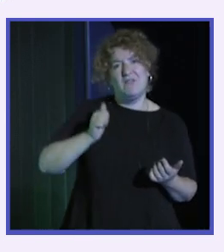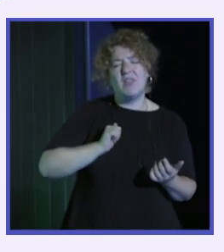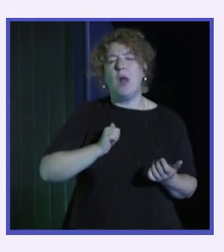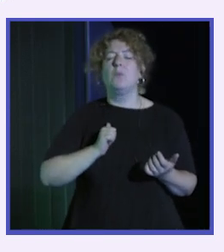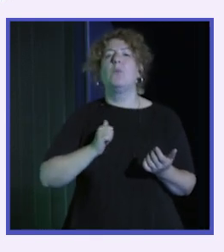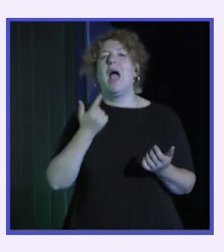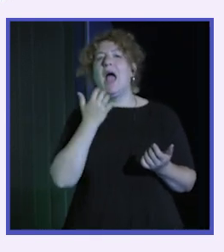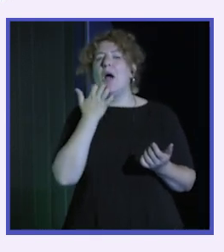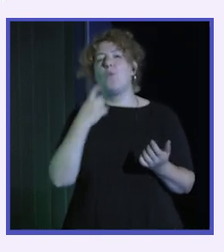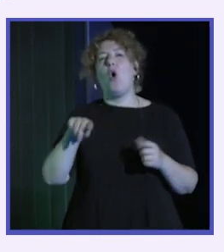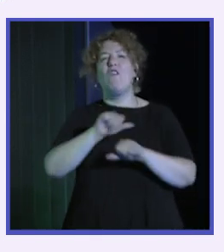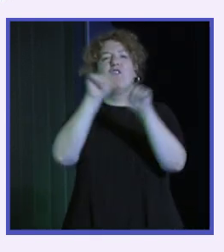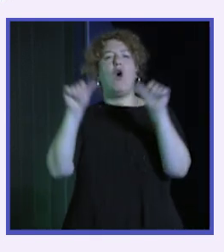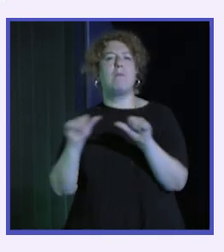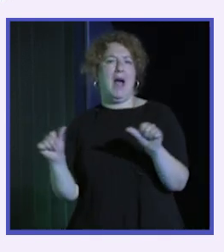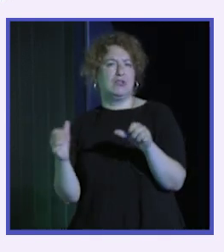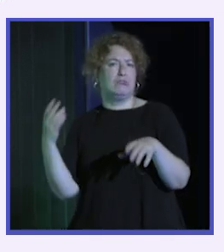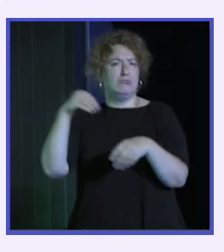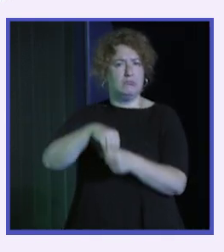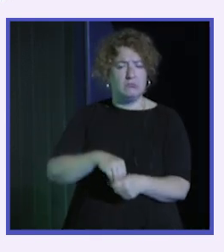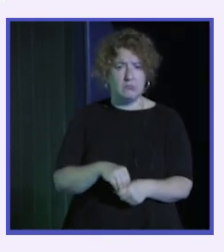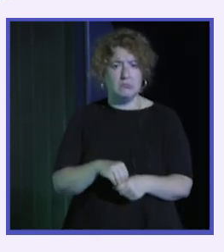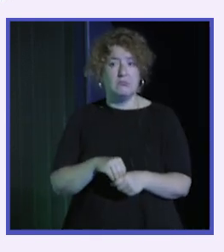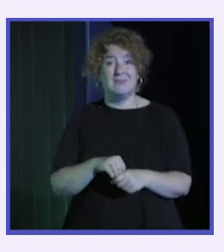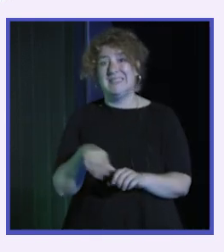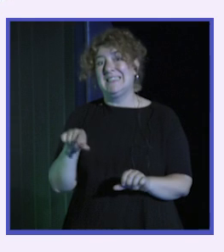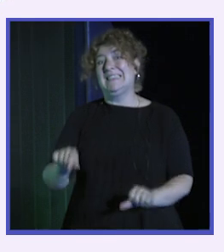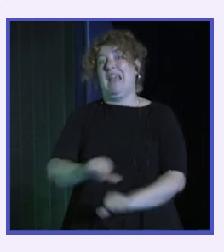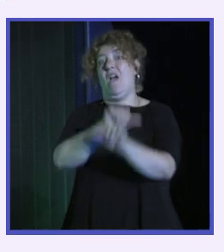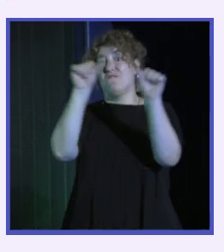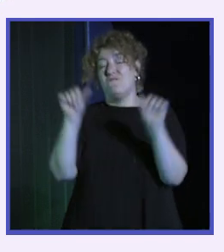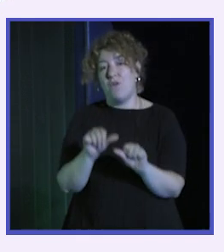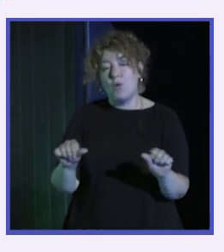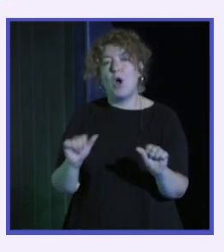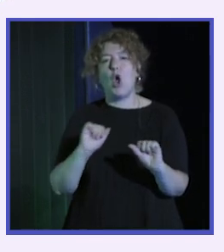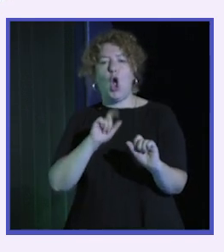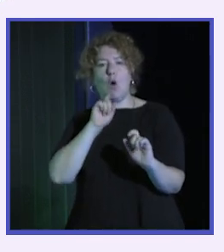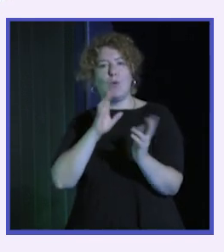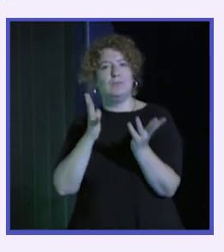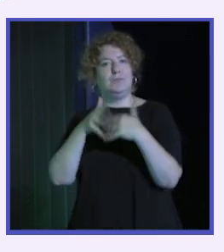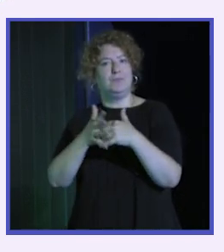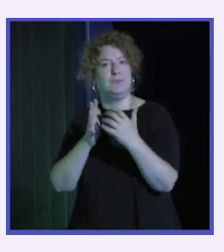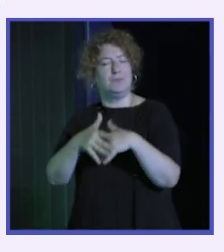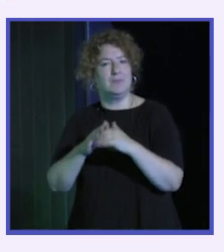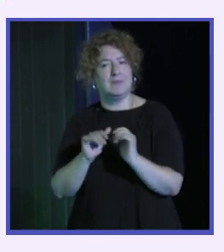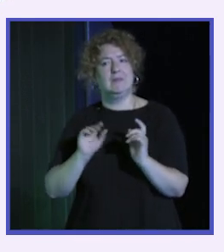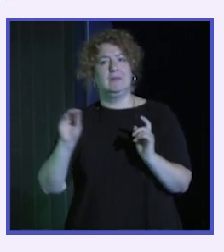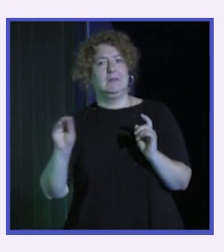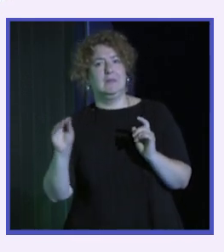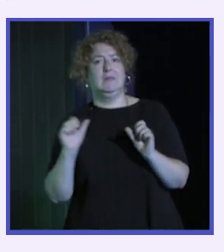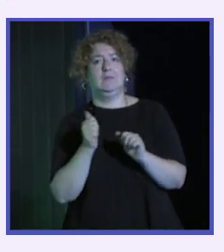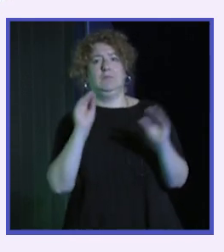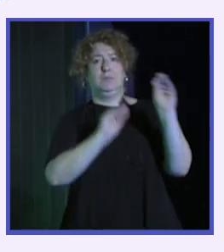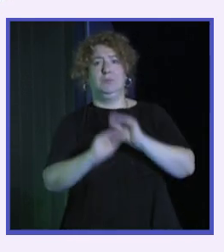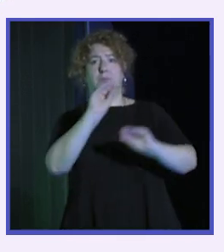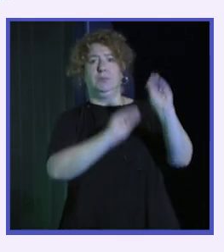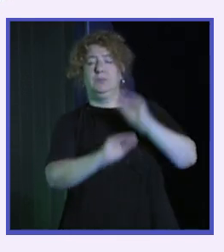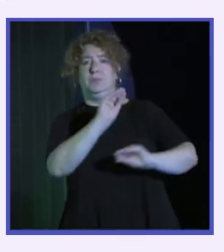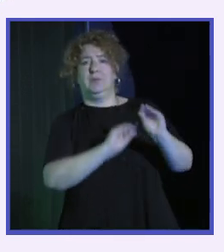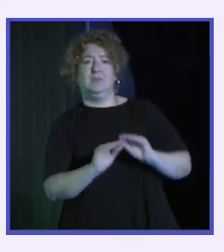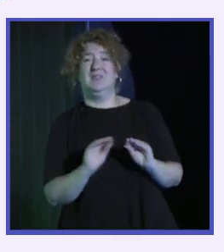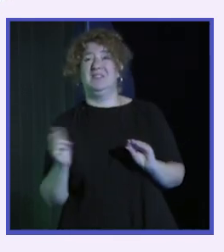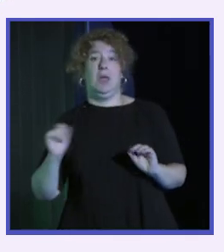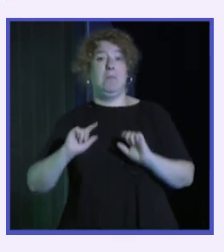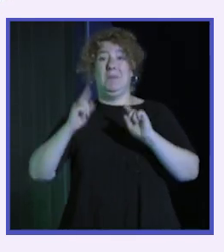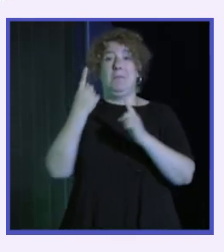no le damos un formato? Pues eso es la manera que estamos de ir iterando, de seguir trabajando sobre no quedarnos con esa